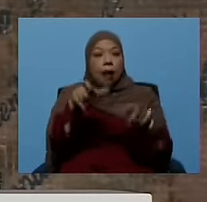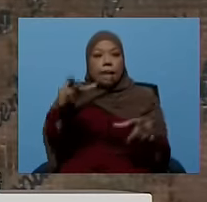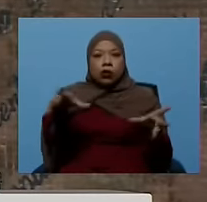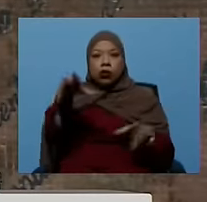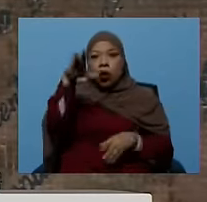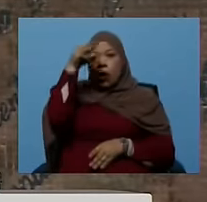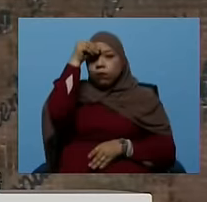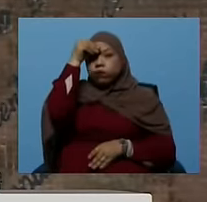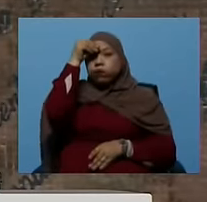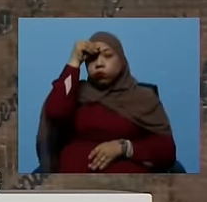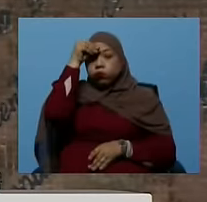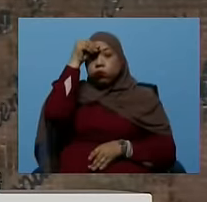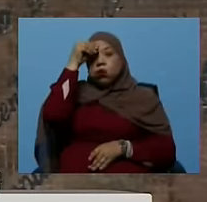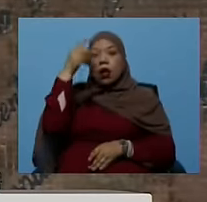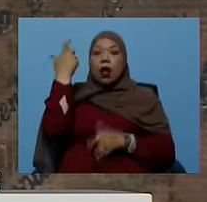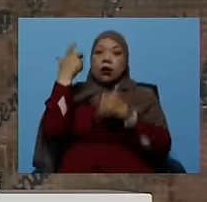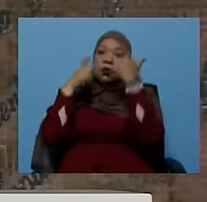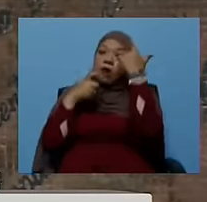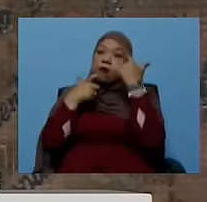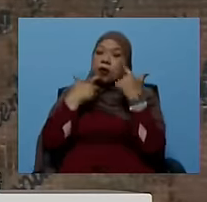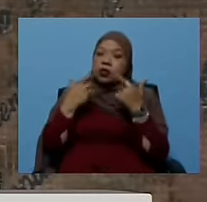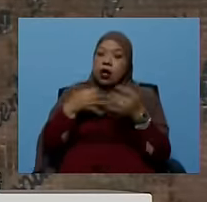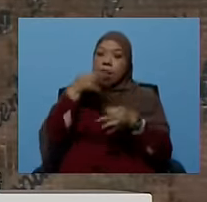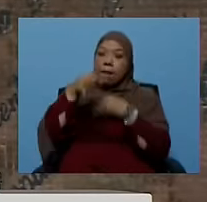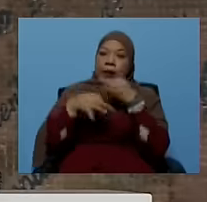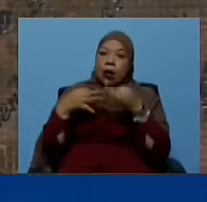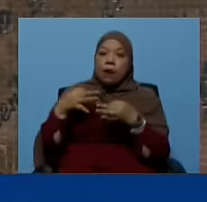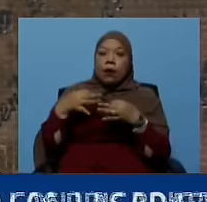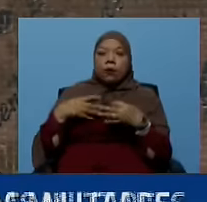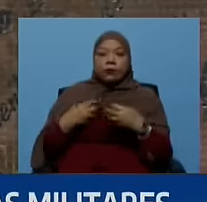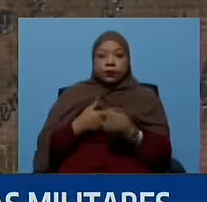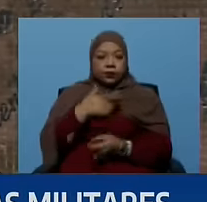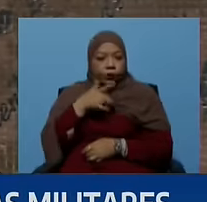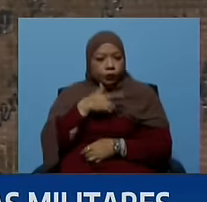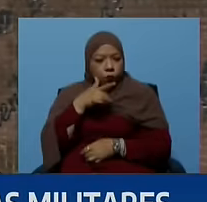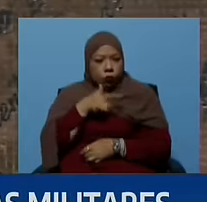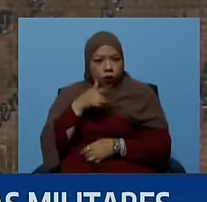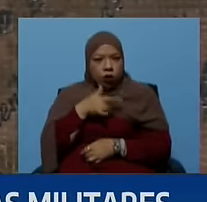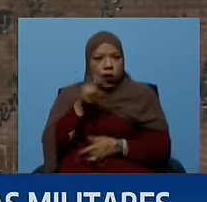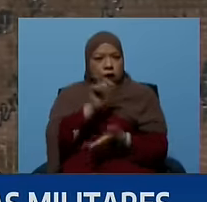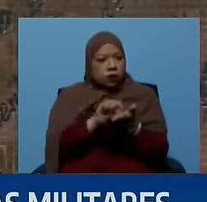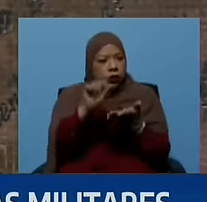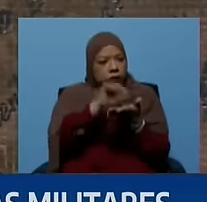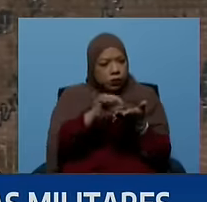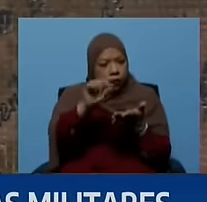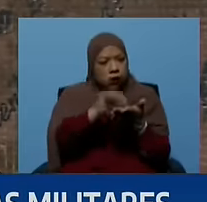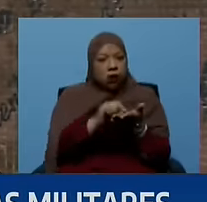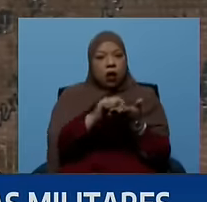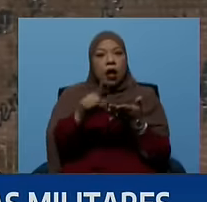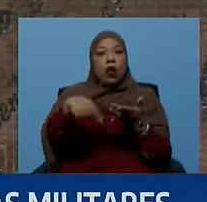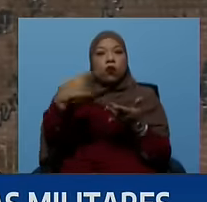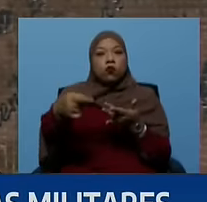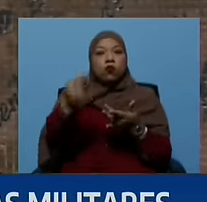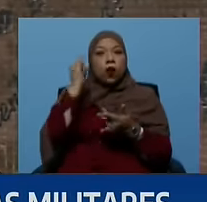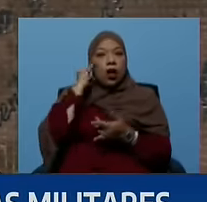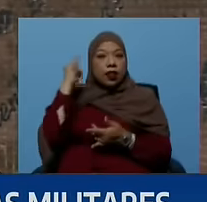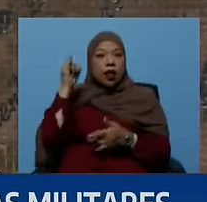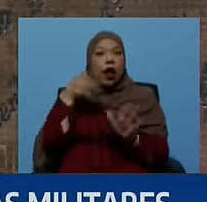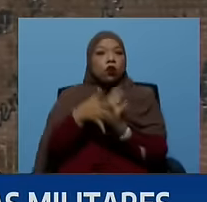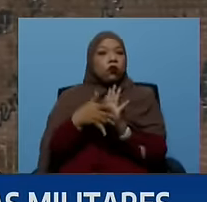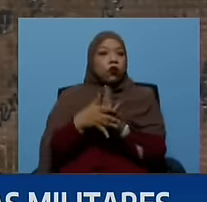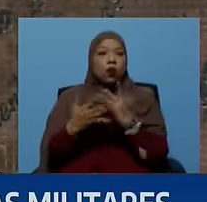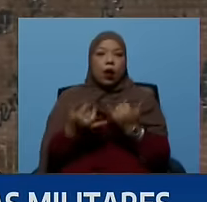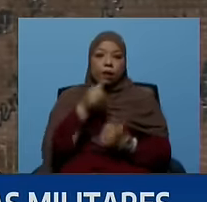él siempre decía y es un antes y un después en el campo de las